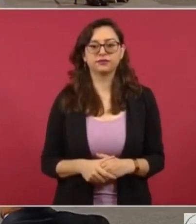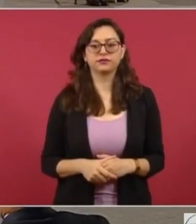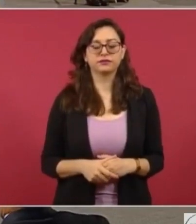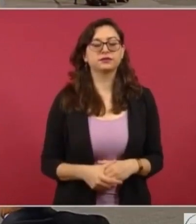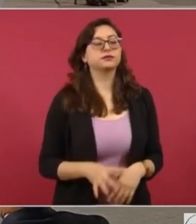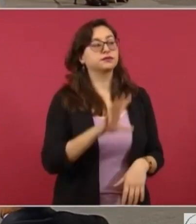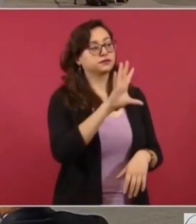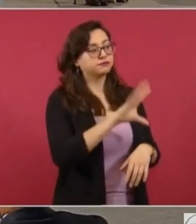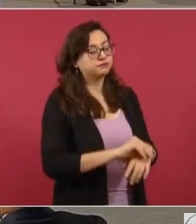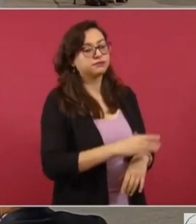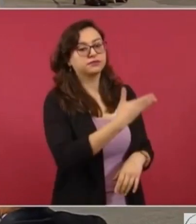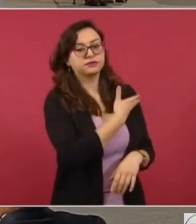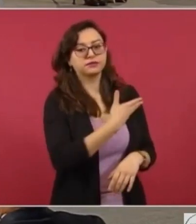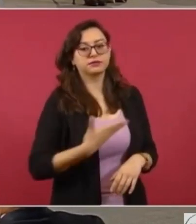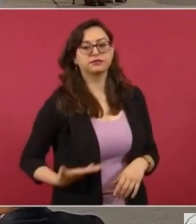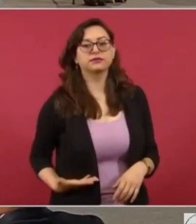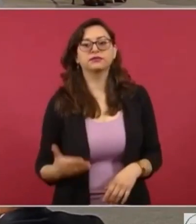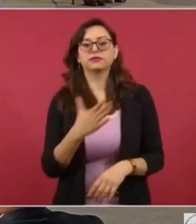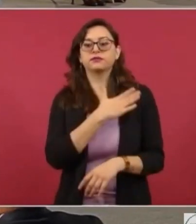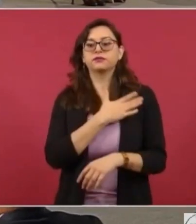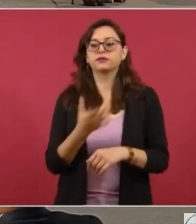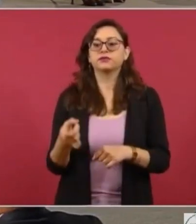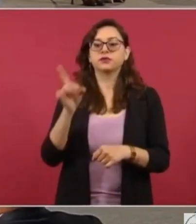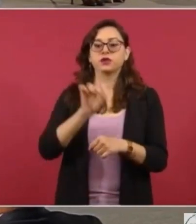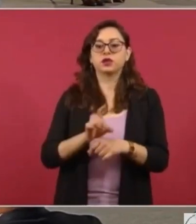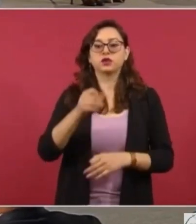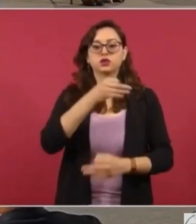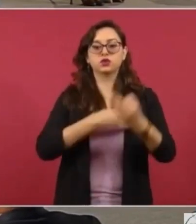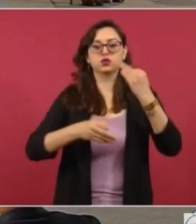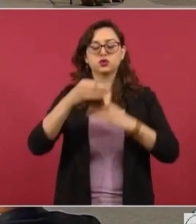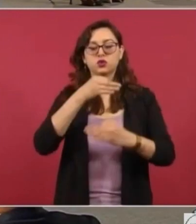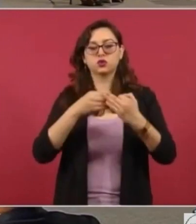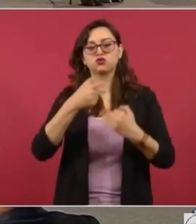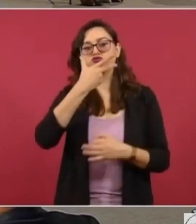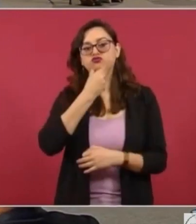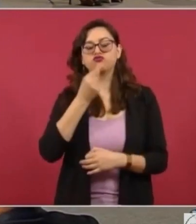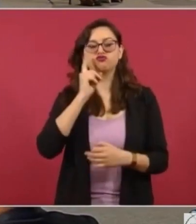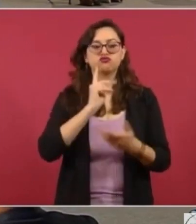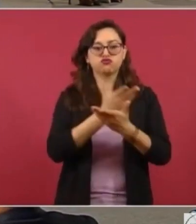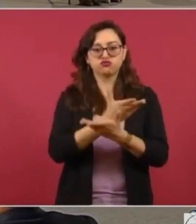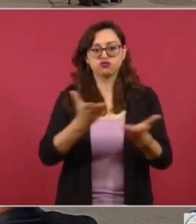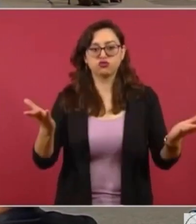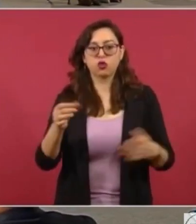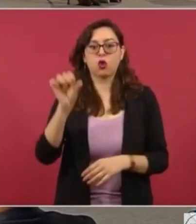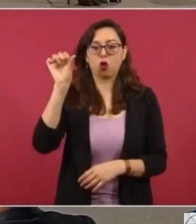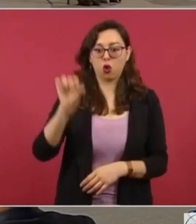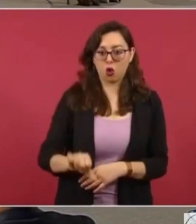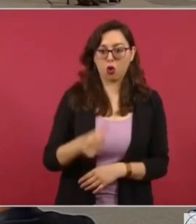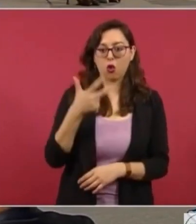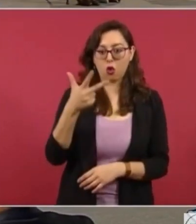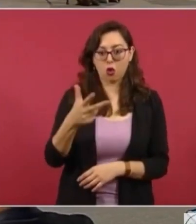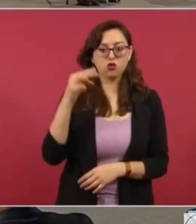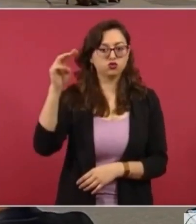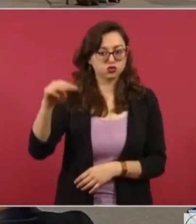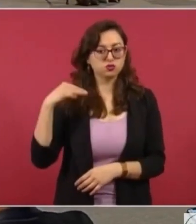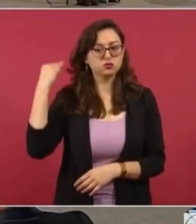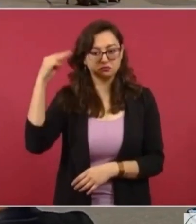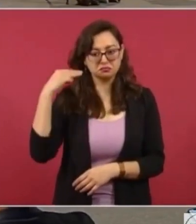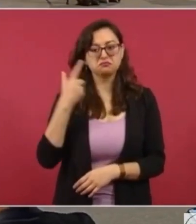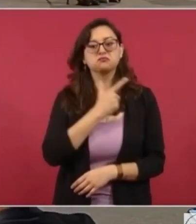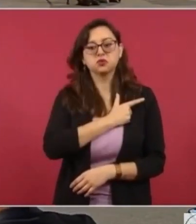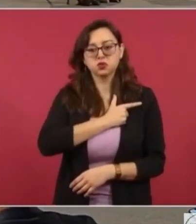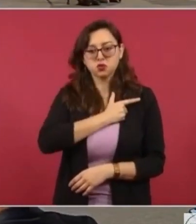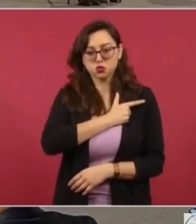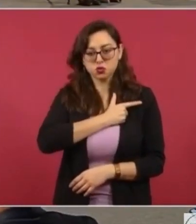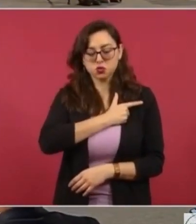Con su permiso, señor presidente, buenos días a todas, a todos. Hoy es 8 de marzo. Es un gusto estar aquí hoy especialmente por